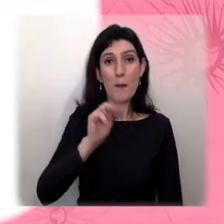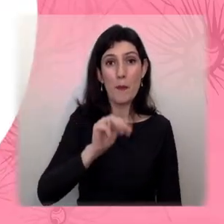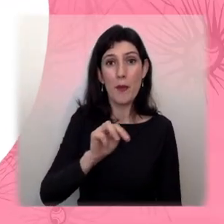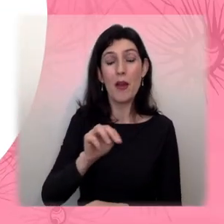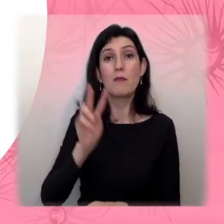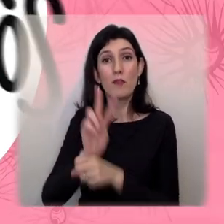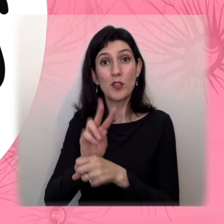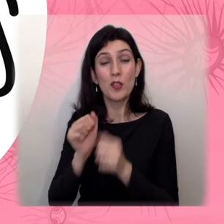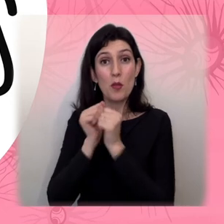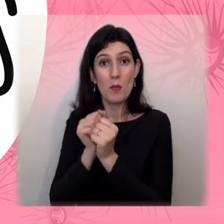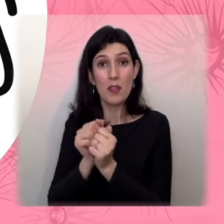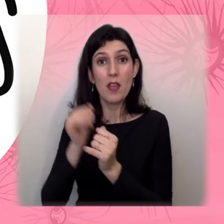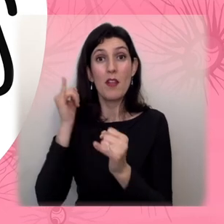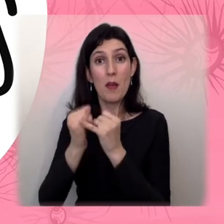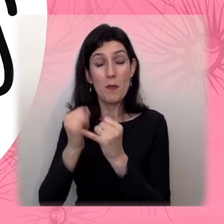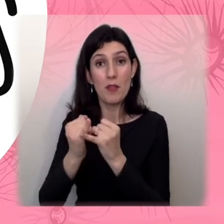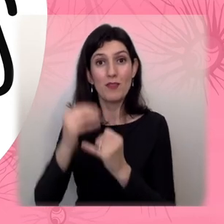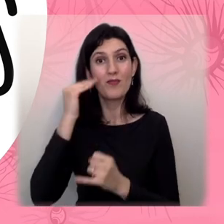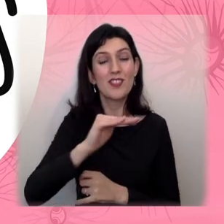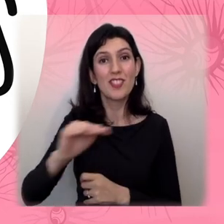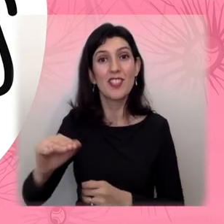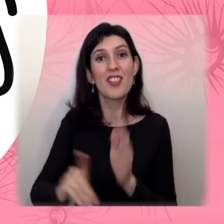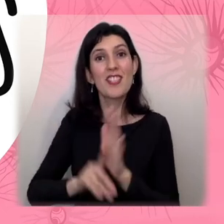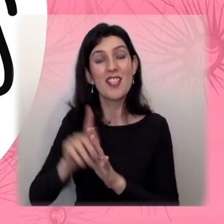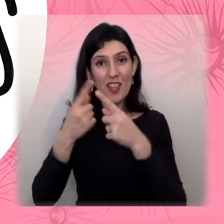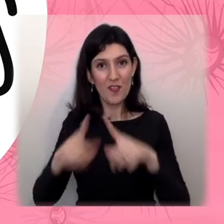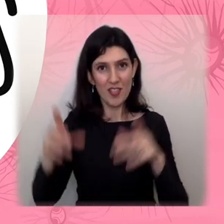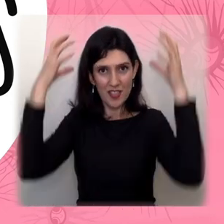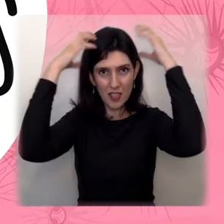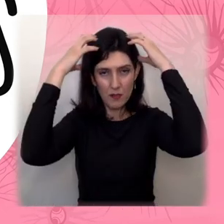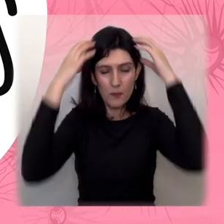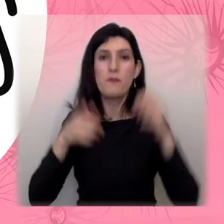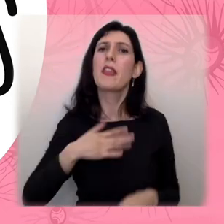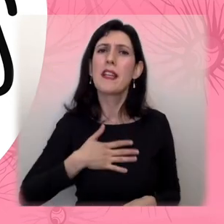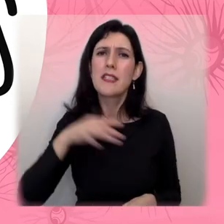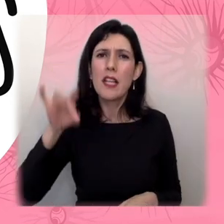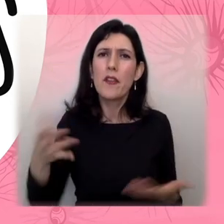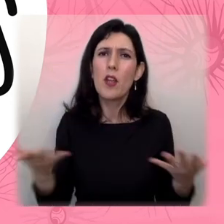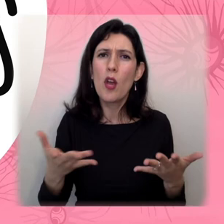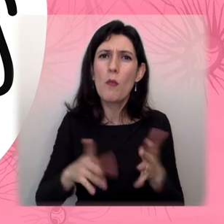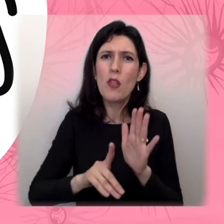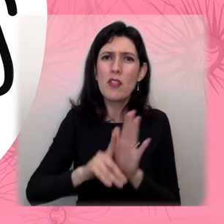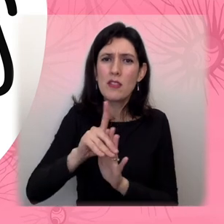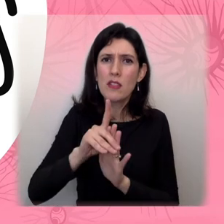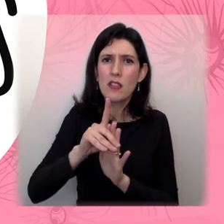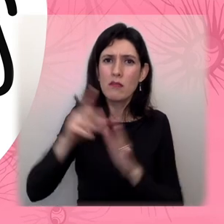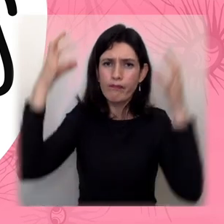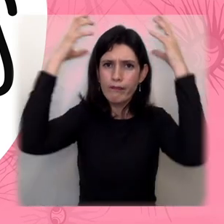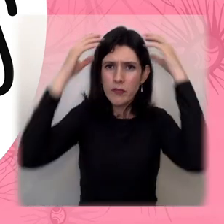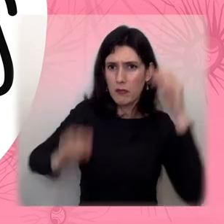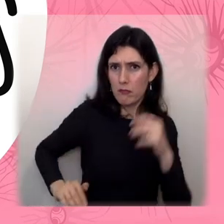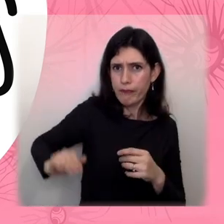cerebral. ¿Te gustaría saber más sobre cómo se desarrolla el cerebro durante los primeros años? ¿Qué pasa cuando el cerebro se construye de